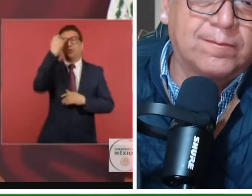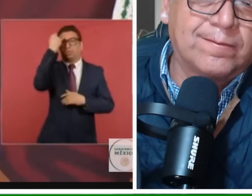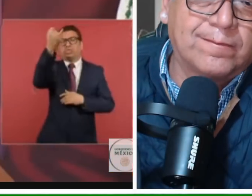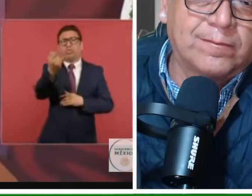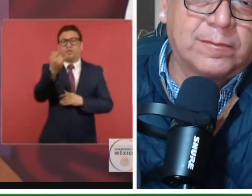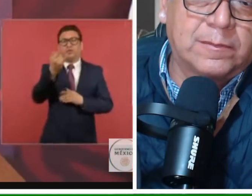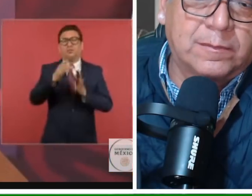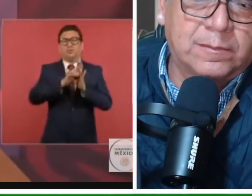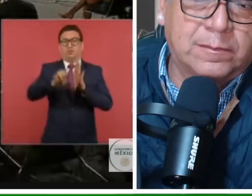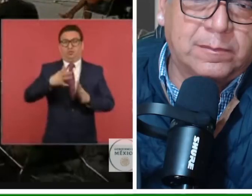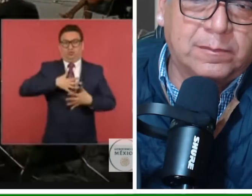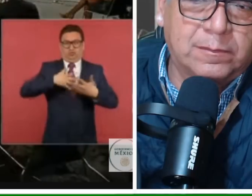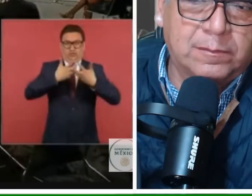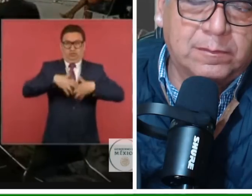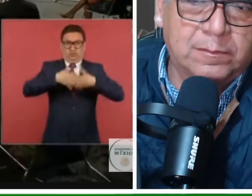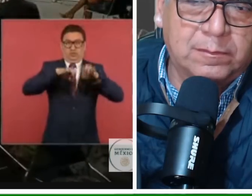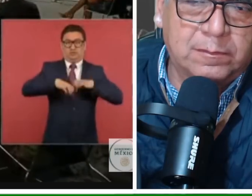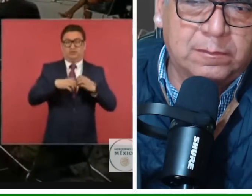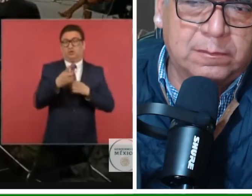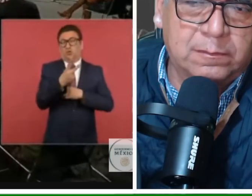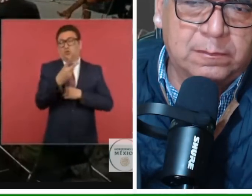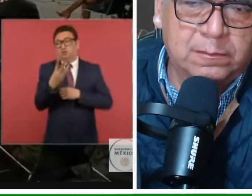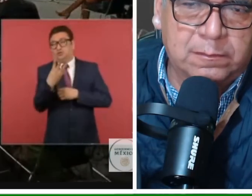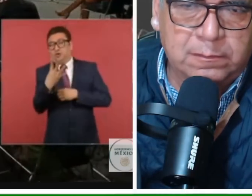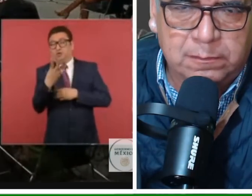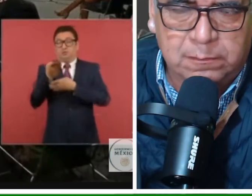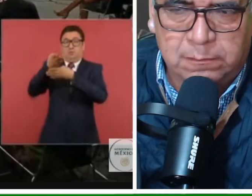tengo una empresa, 2, 3, 4, un banco,